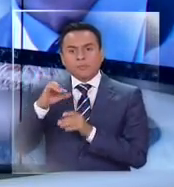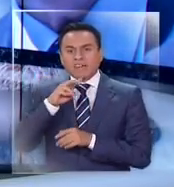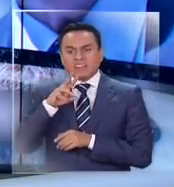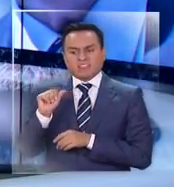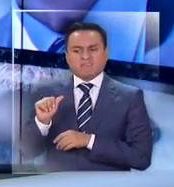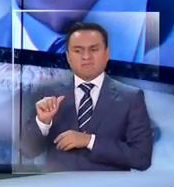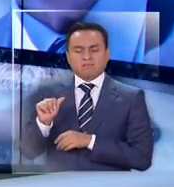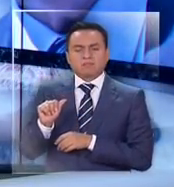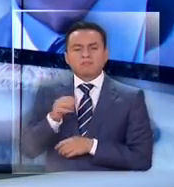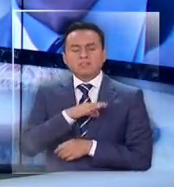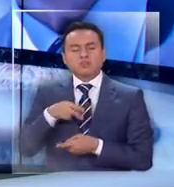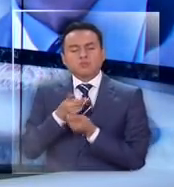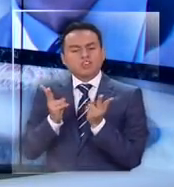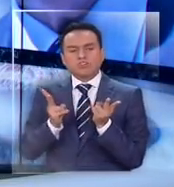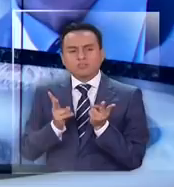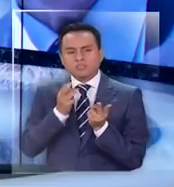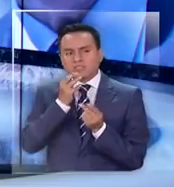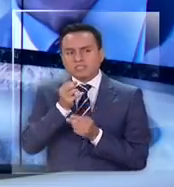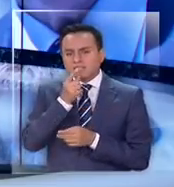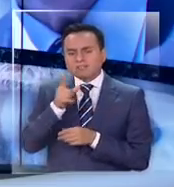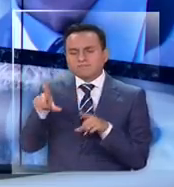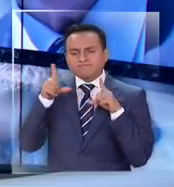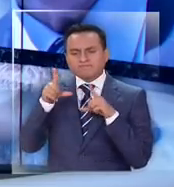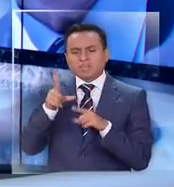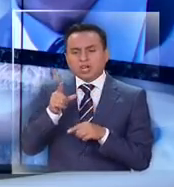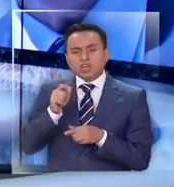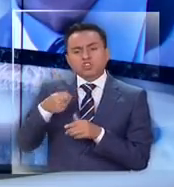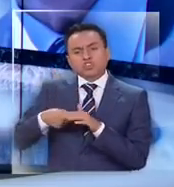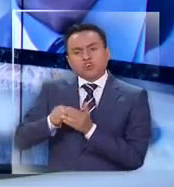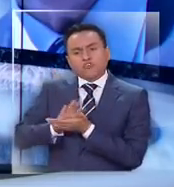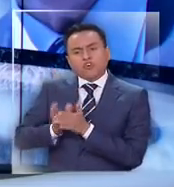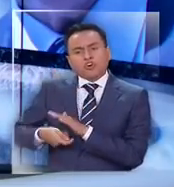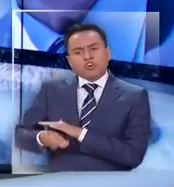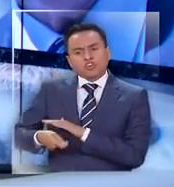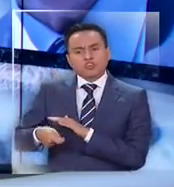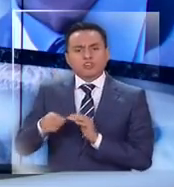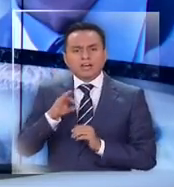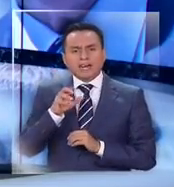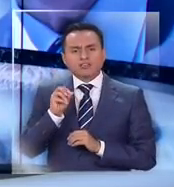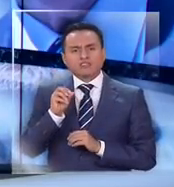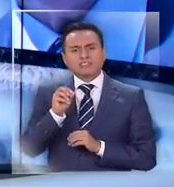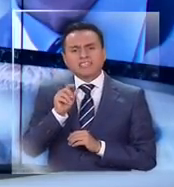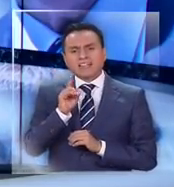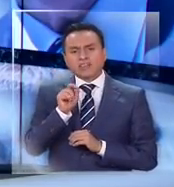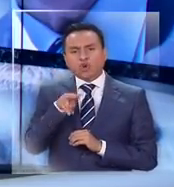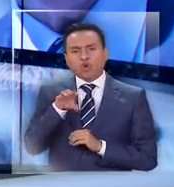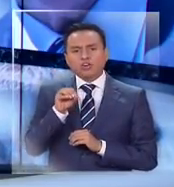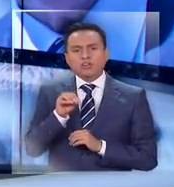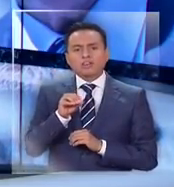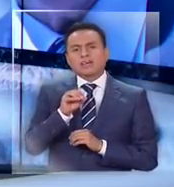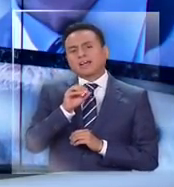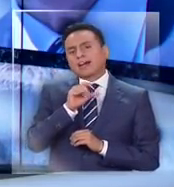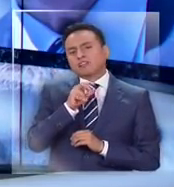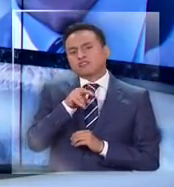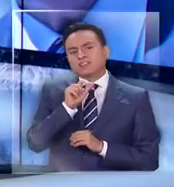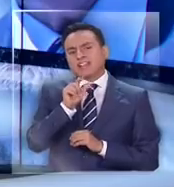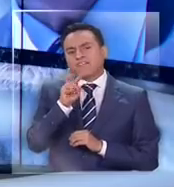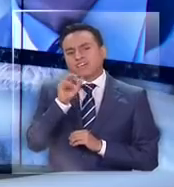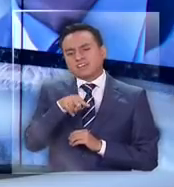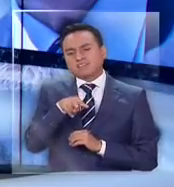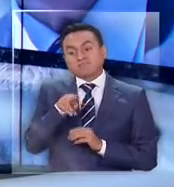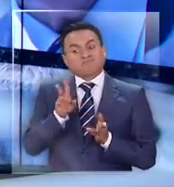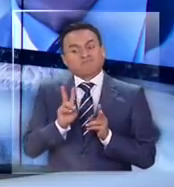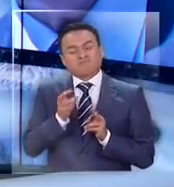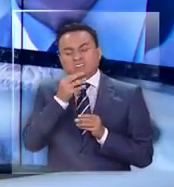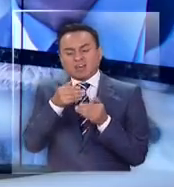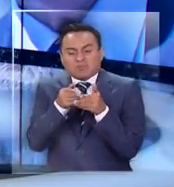El Ministerio Público desistió de la imputación de soborno en contra de Carlos Alberto Delano y Carlos Eugenio Lavín, abriendo la